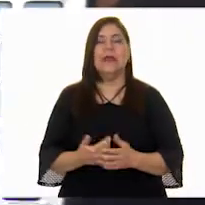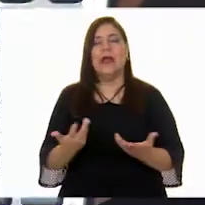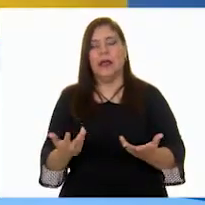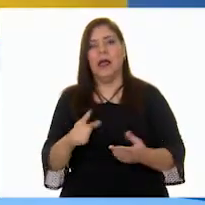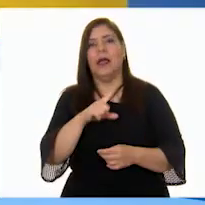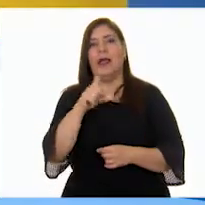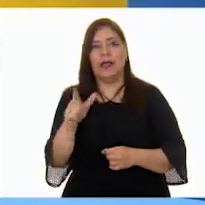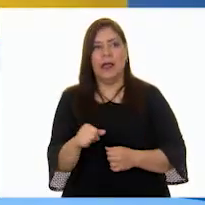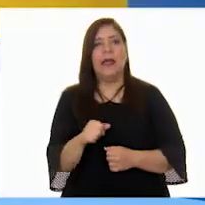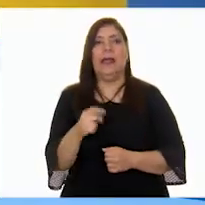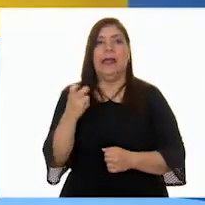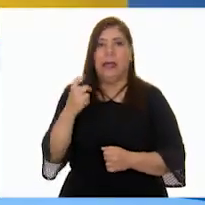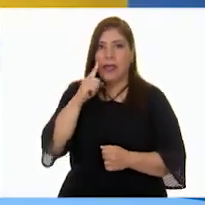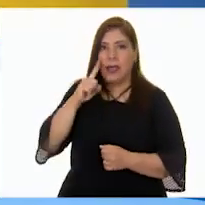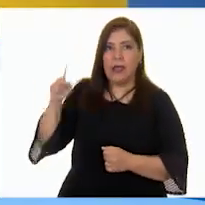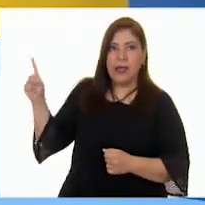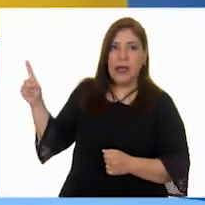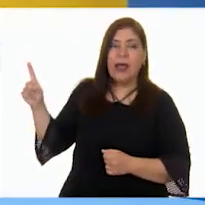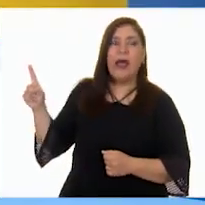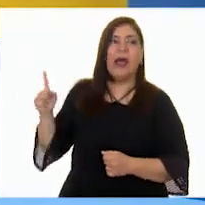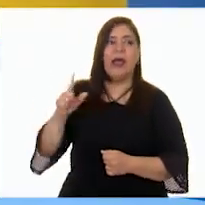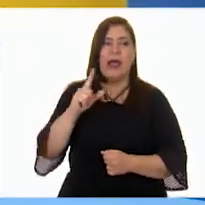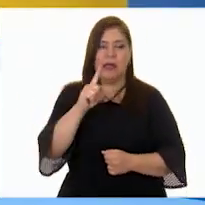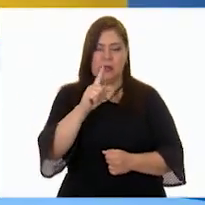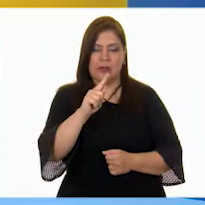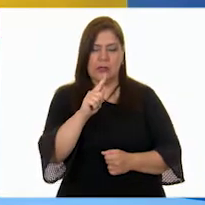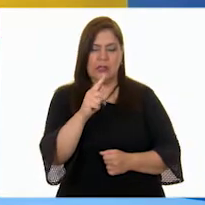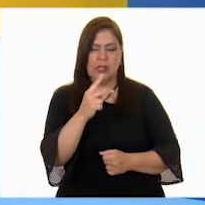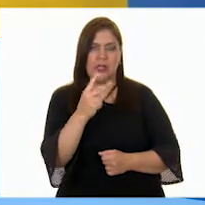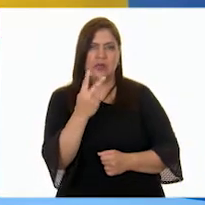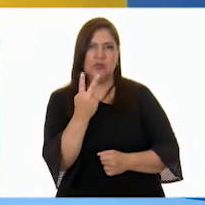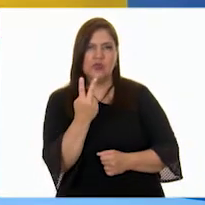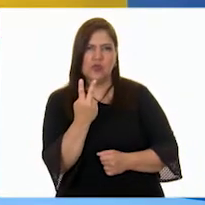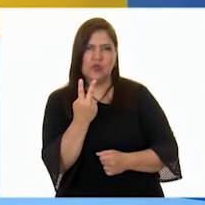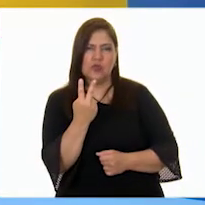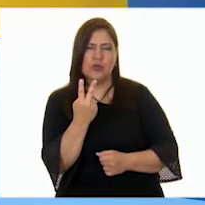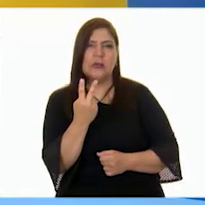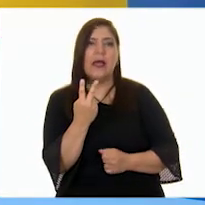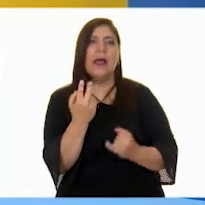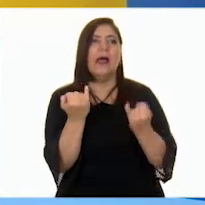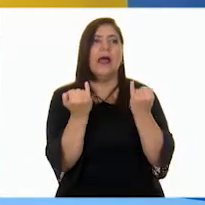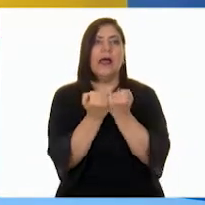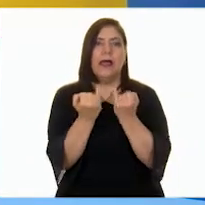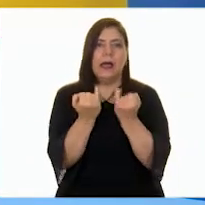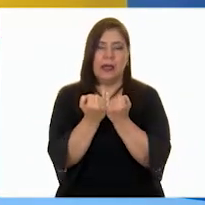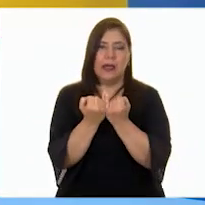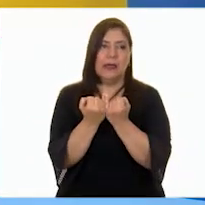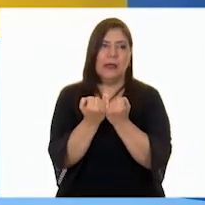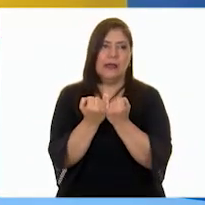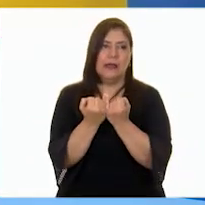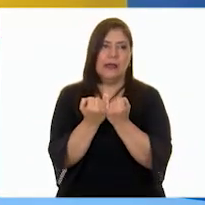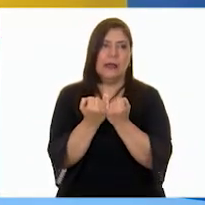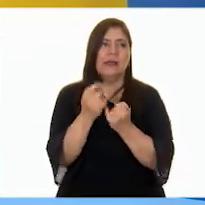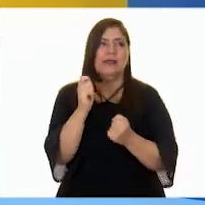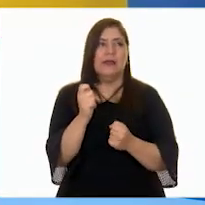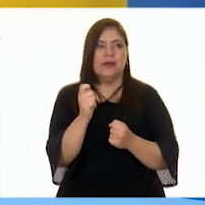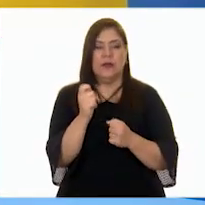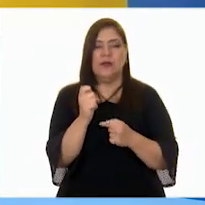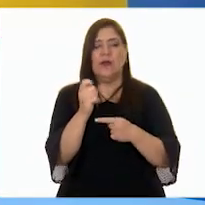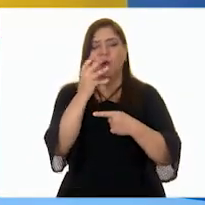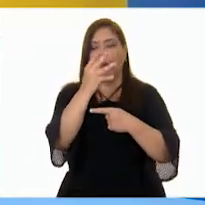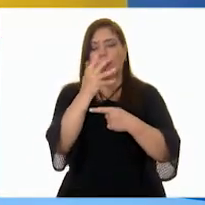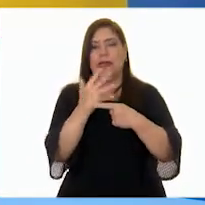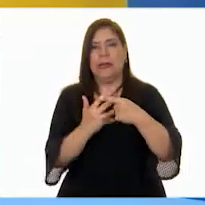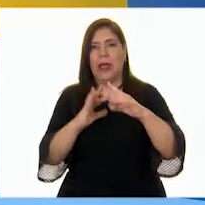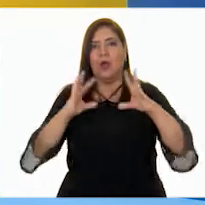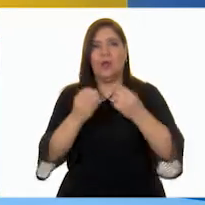Entonces, así ya con esto sabemos que 72 es lo mismo que 4/5 de